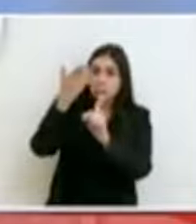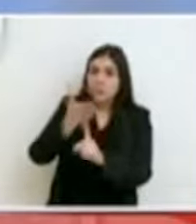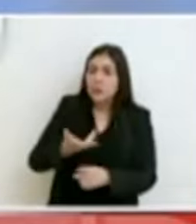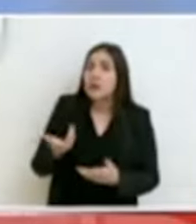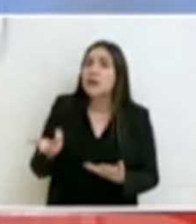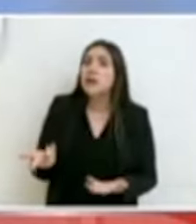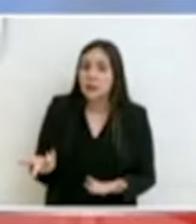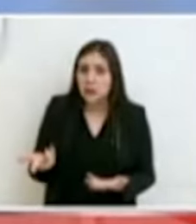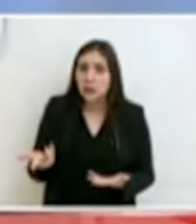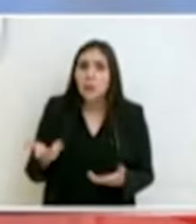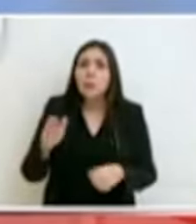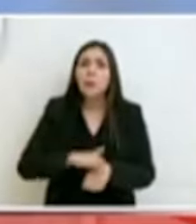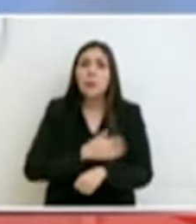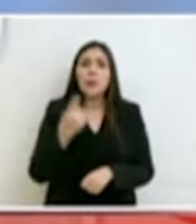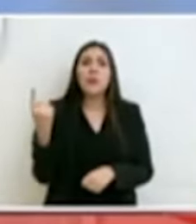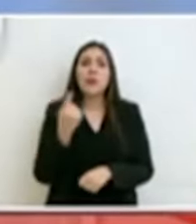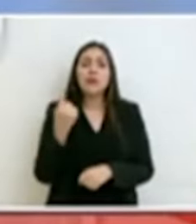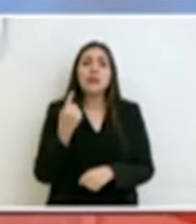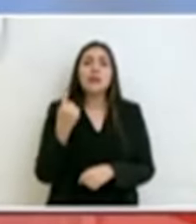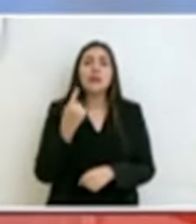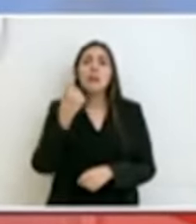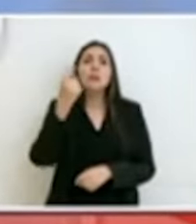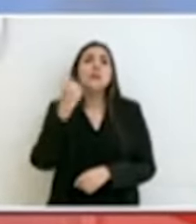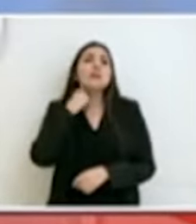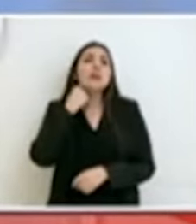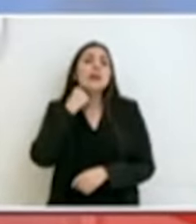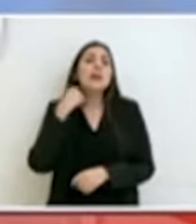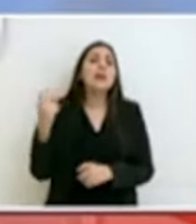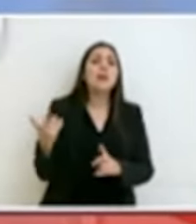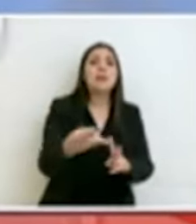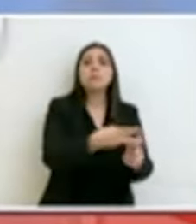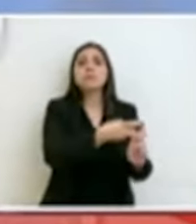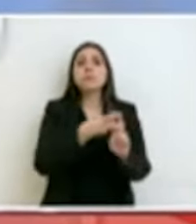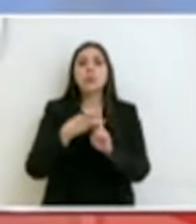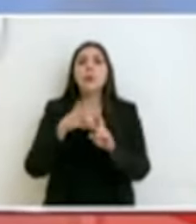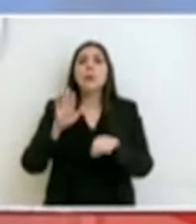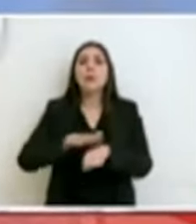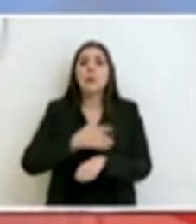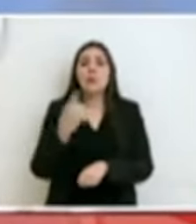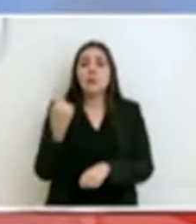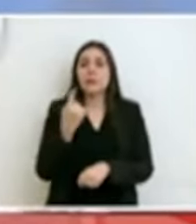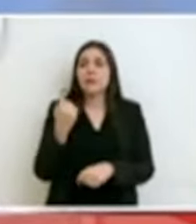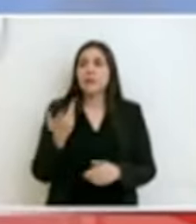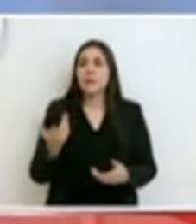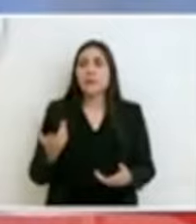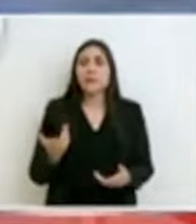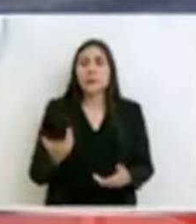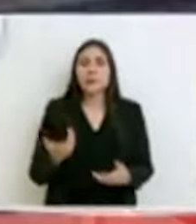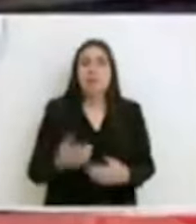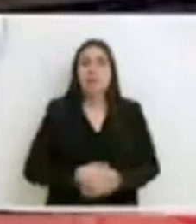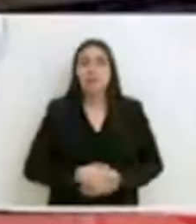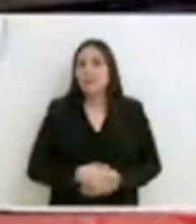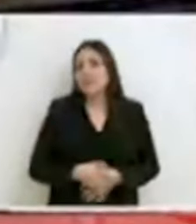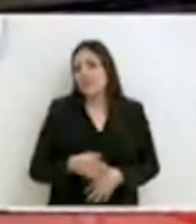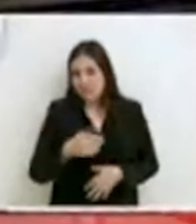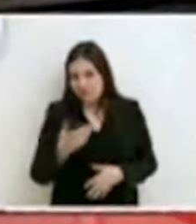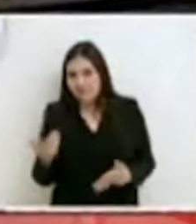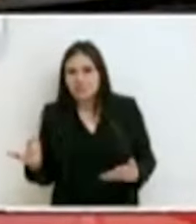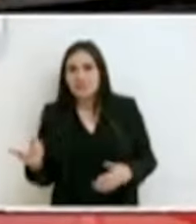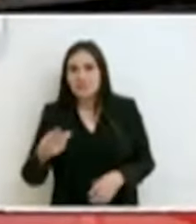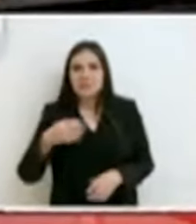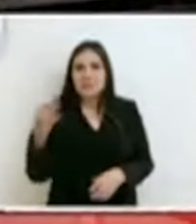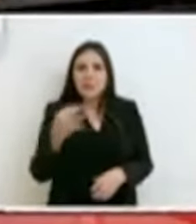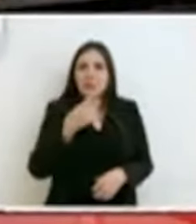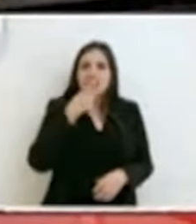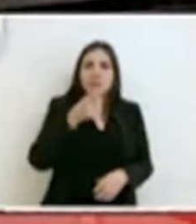¿por qué secuestran a un senador? ¿Por qué lo secuestran? Les digo, son unos